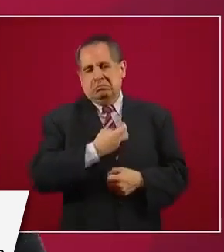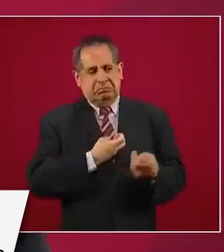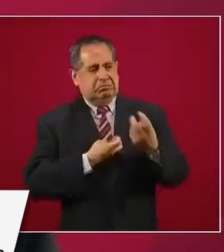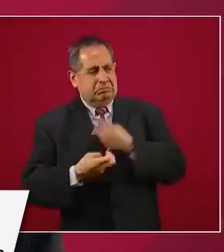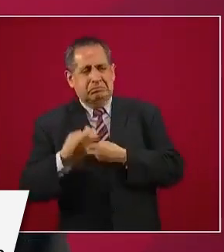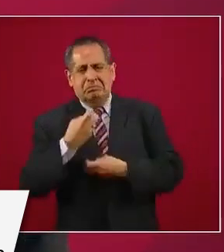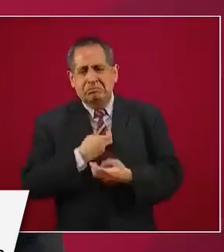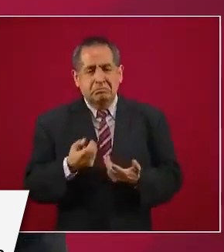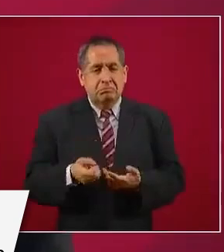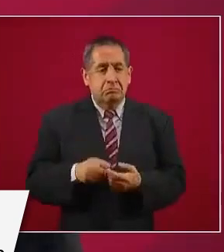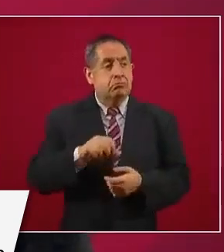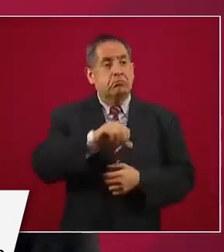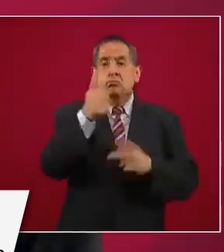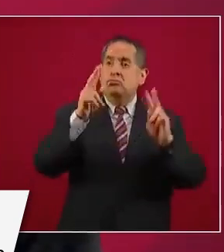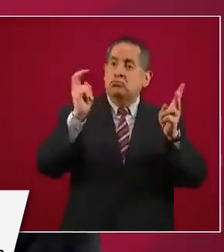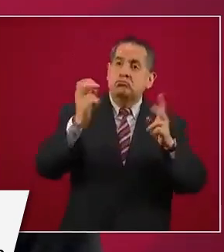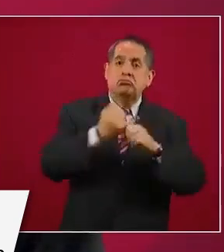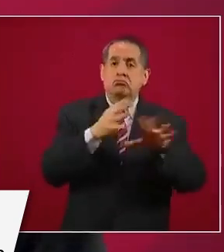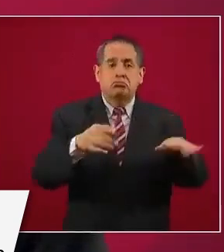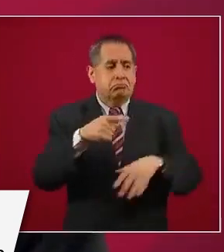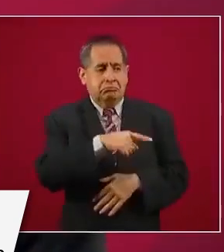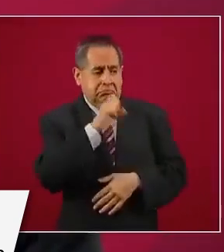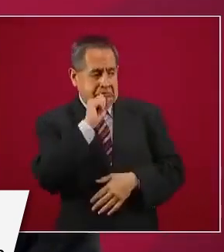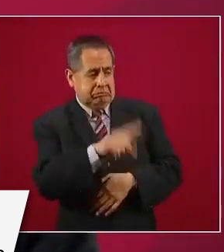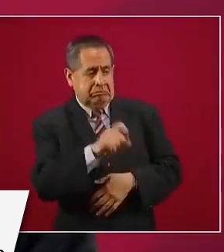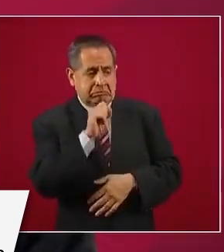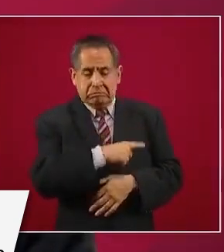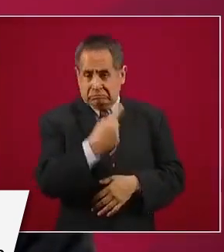No hay otros temas, nada.